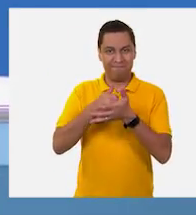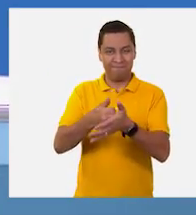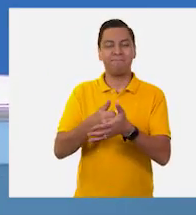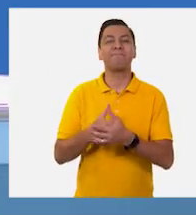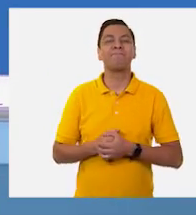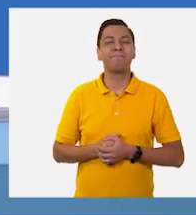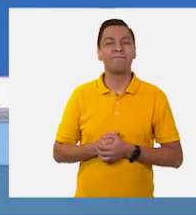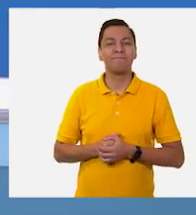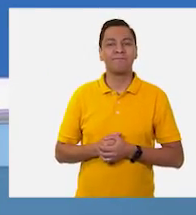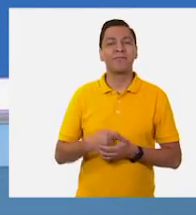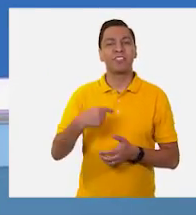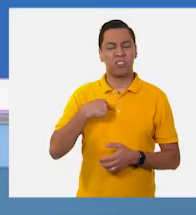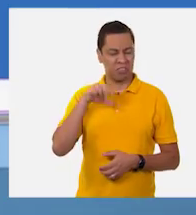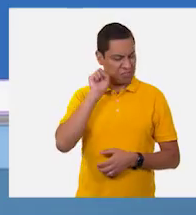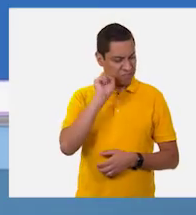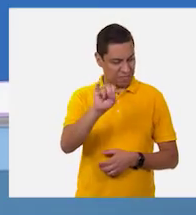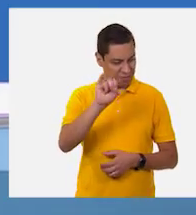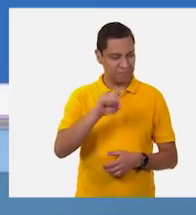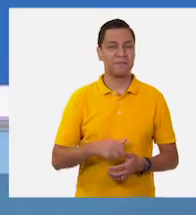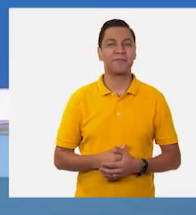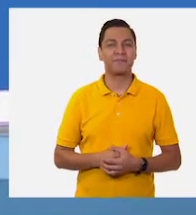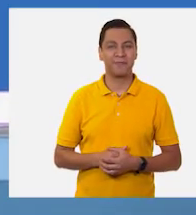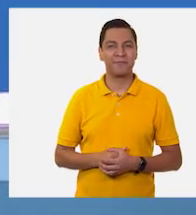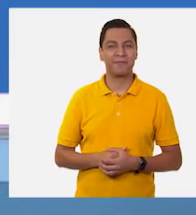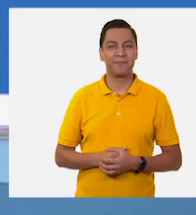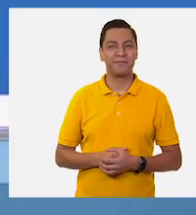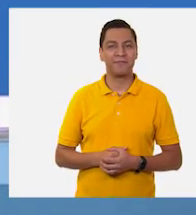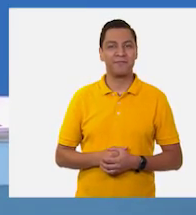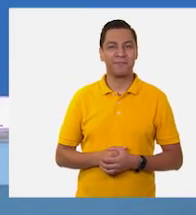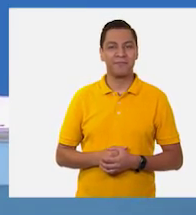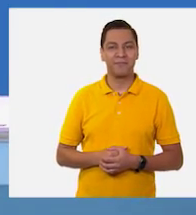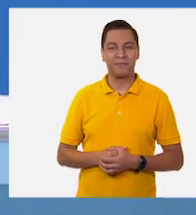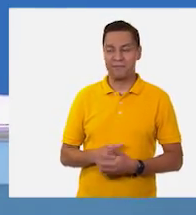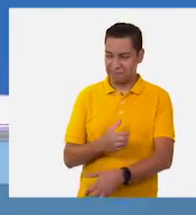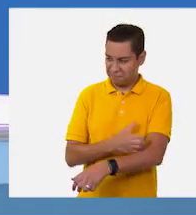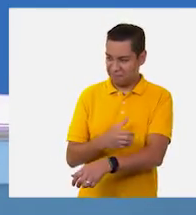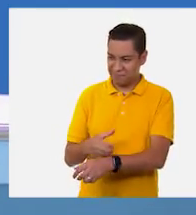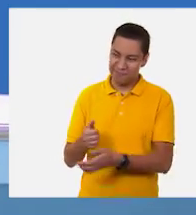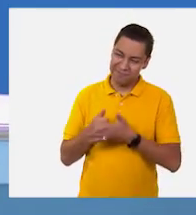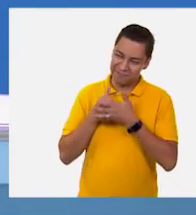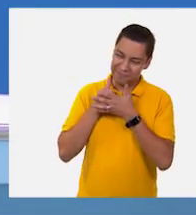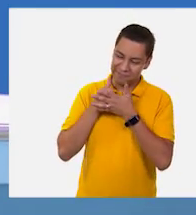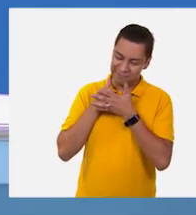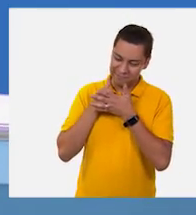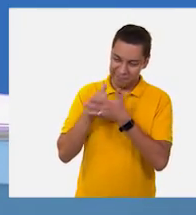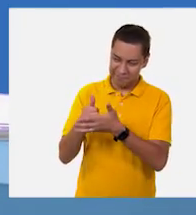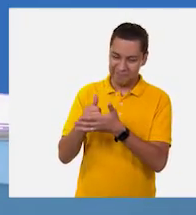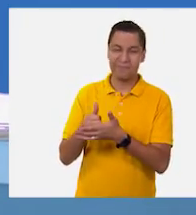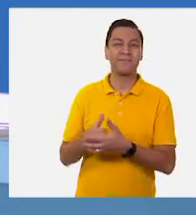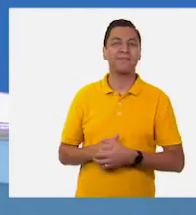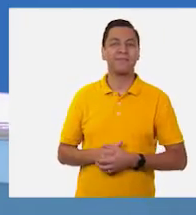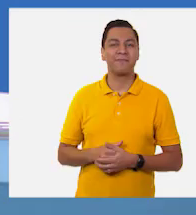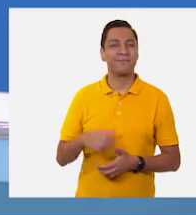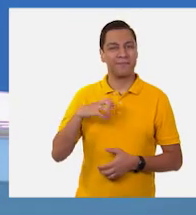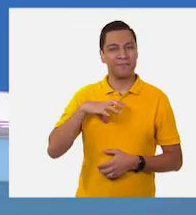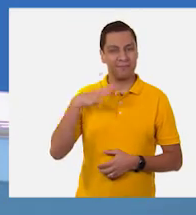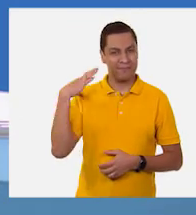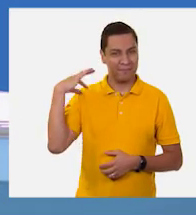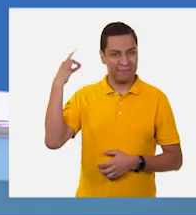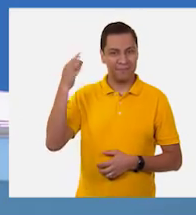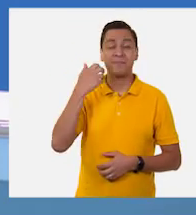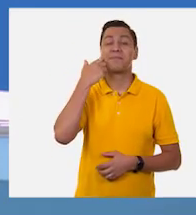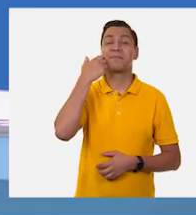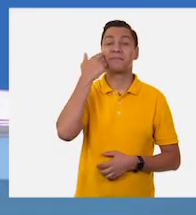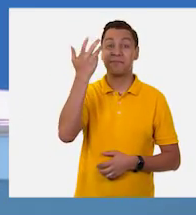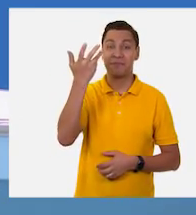por supuesto que desde luego que yes! Faltaba más, mi querida compañeraza. Bueno, voy a tratar de no hacer